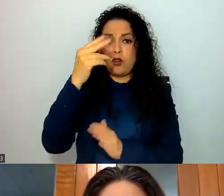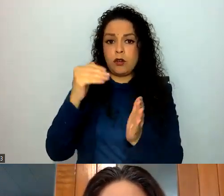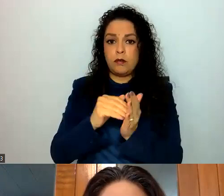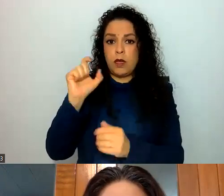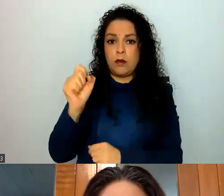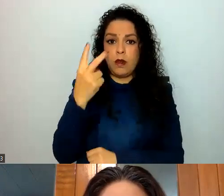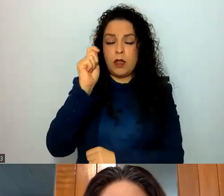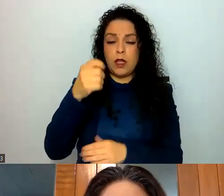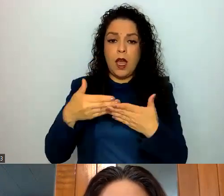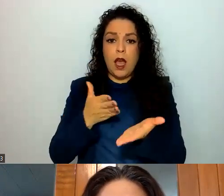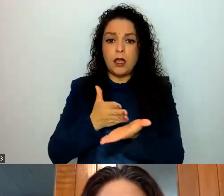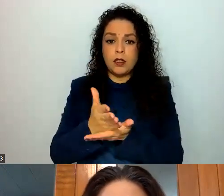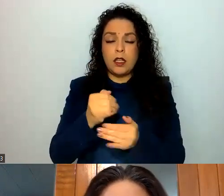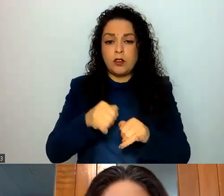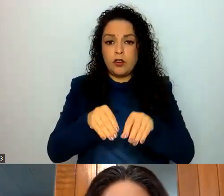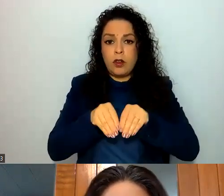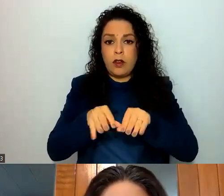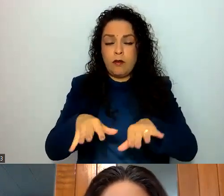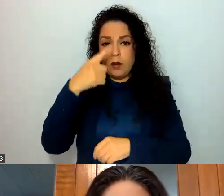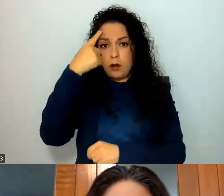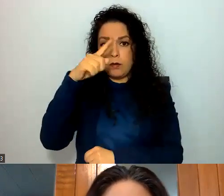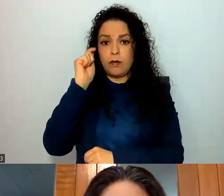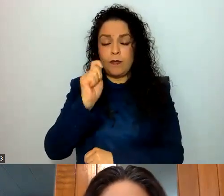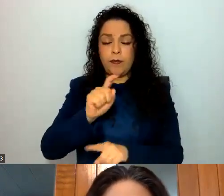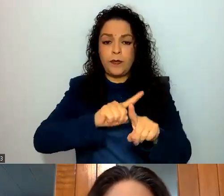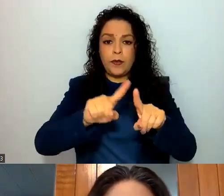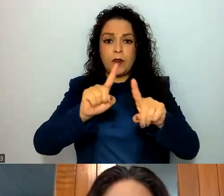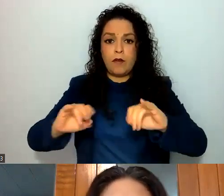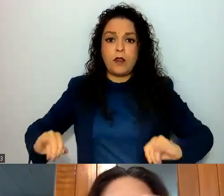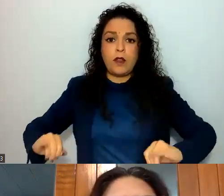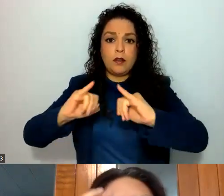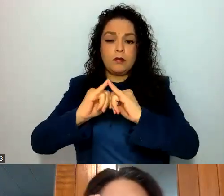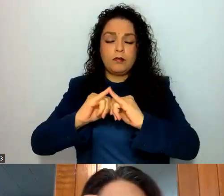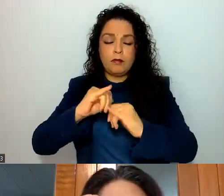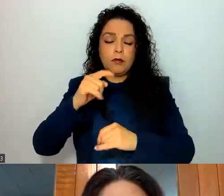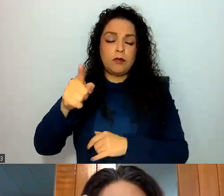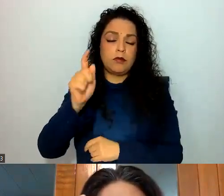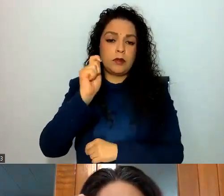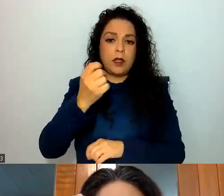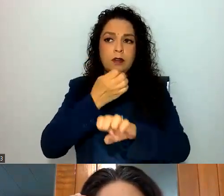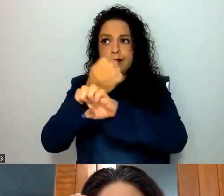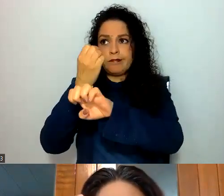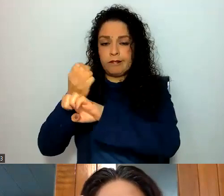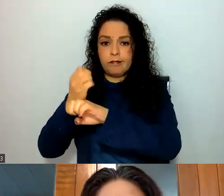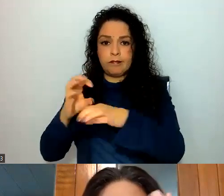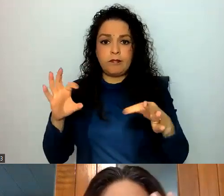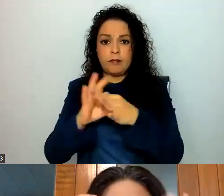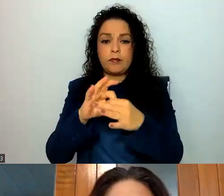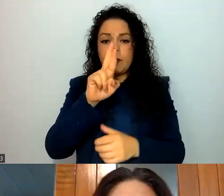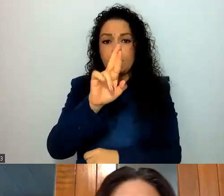de acceso a la información en contra de resoluciones de órganos garantes de las entidades federativas, identificado con el expediente RIA